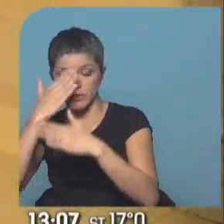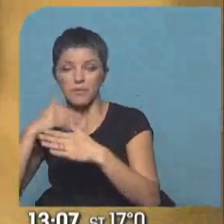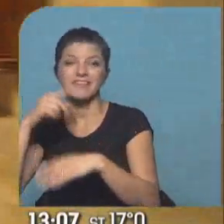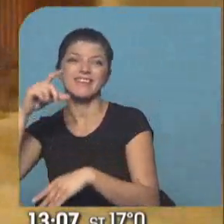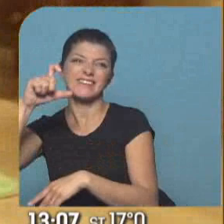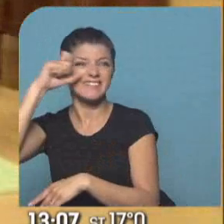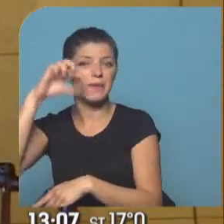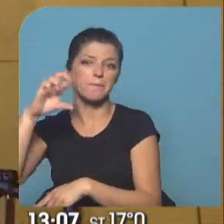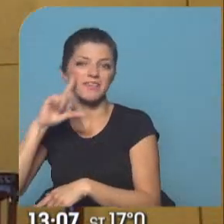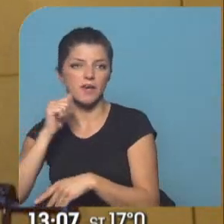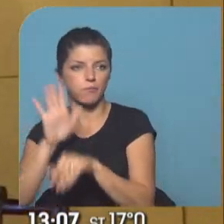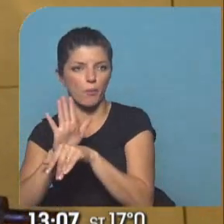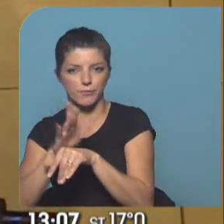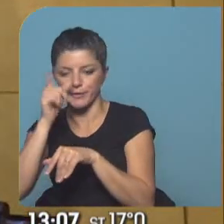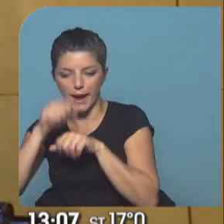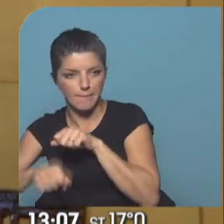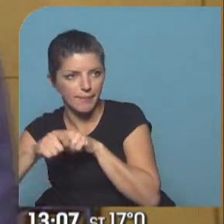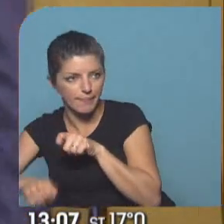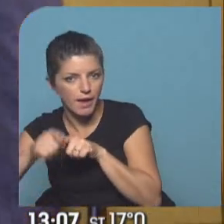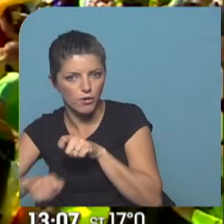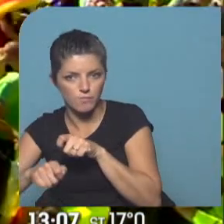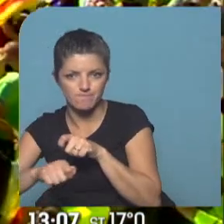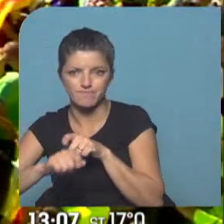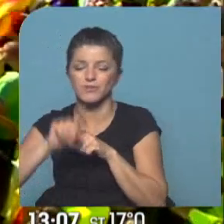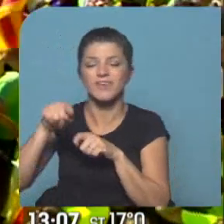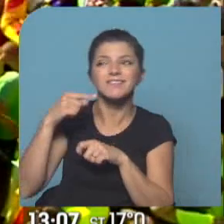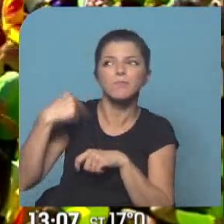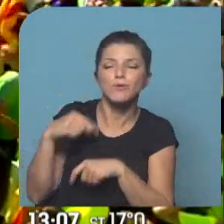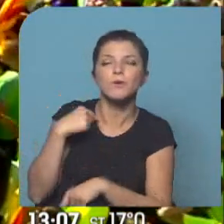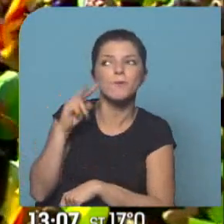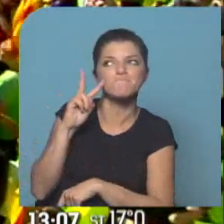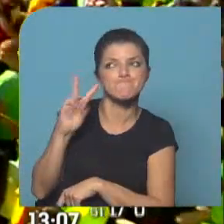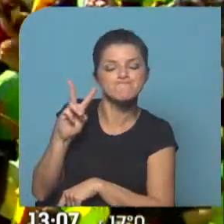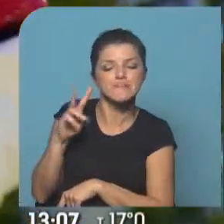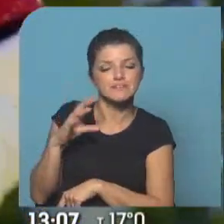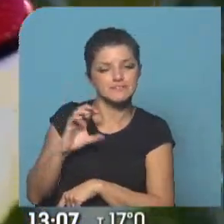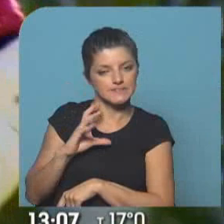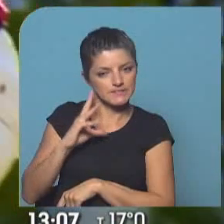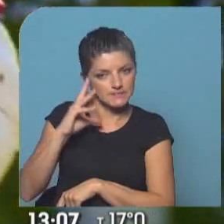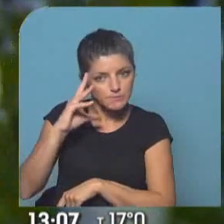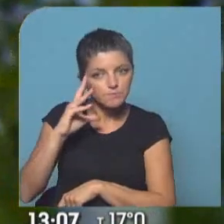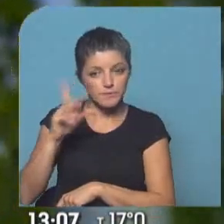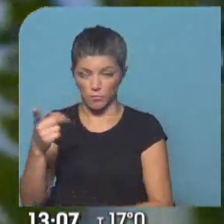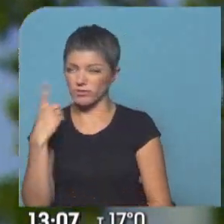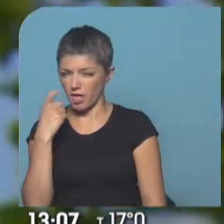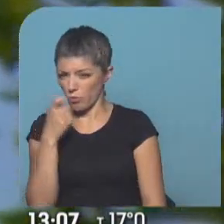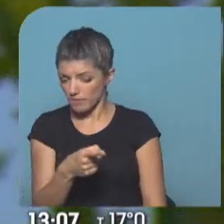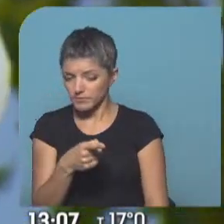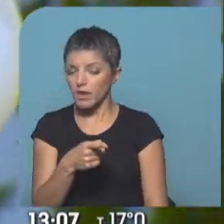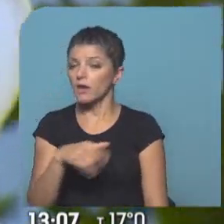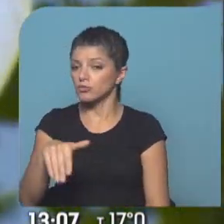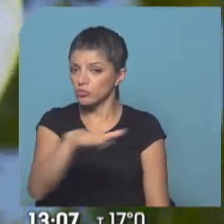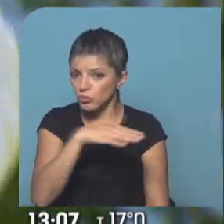como un carpintero. Eso va generando un malestar. Vos ves que económicamente es una nación